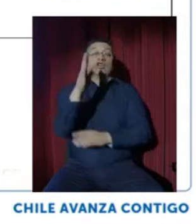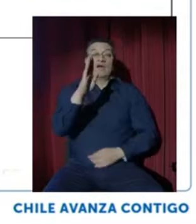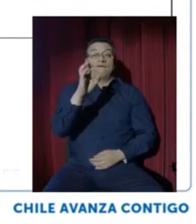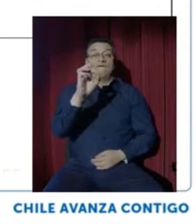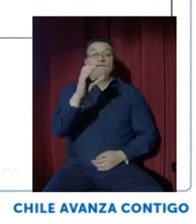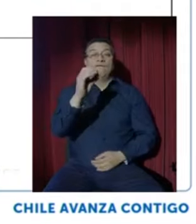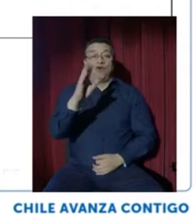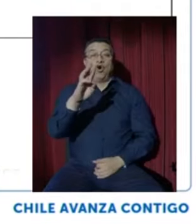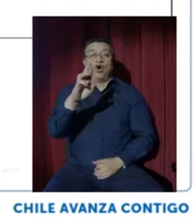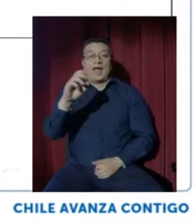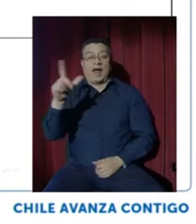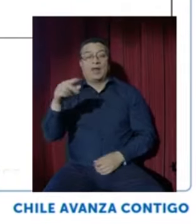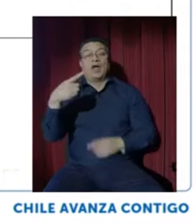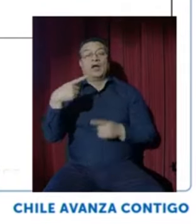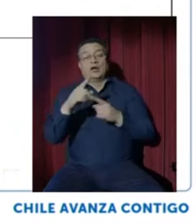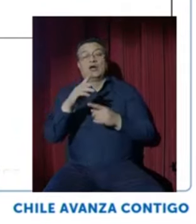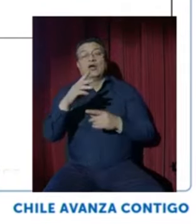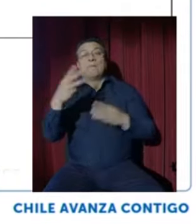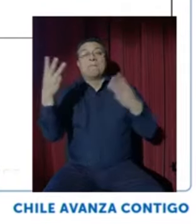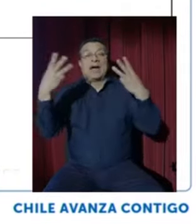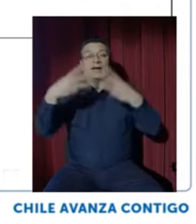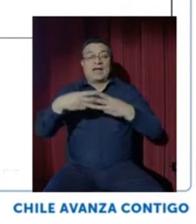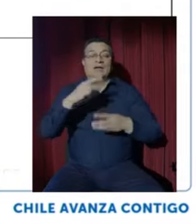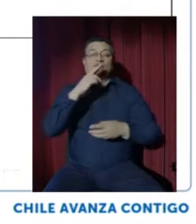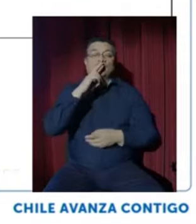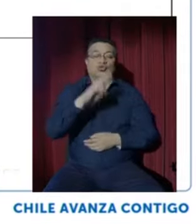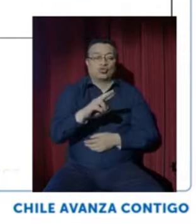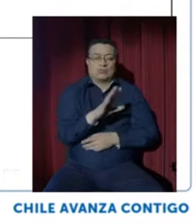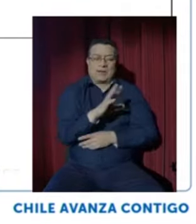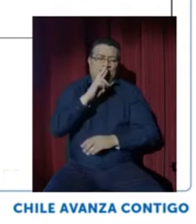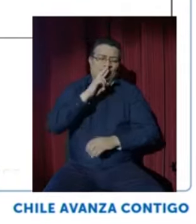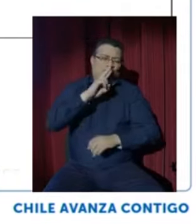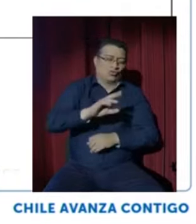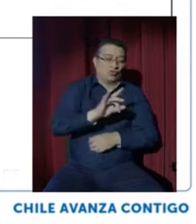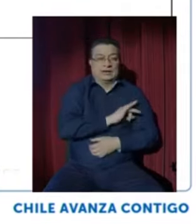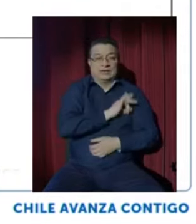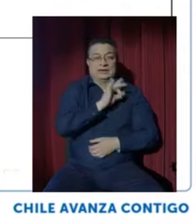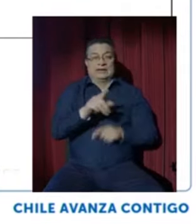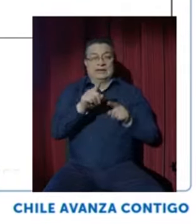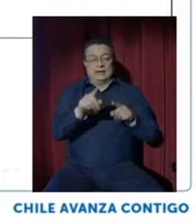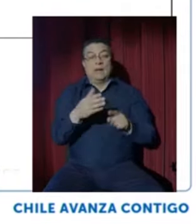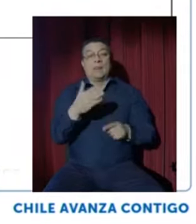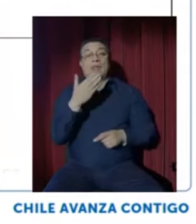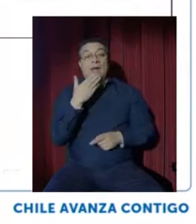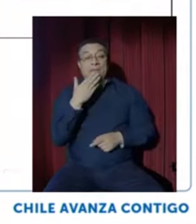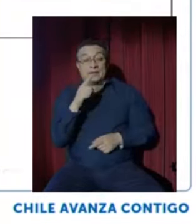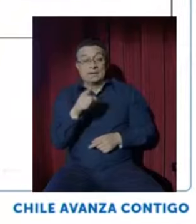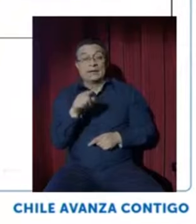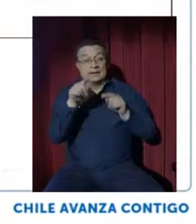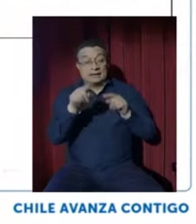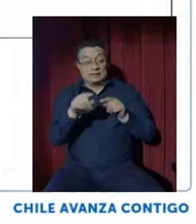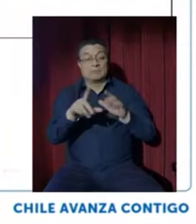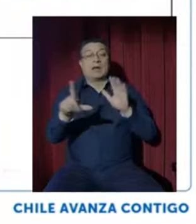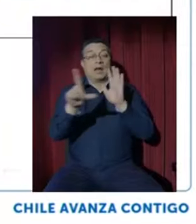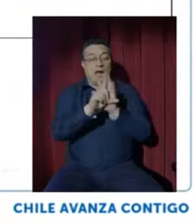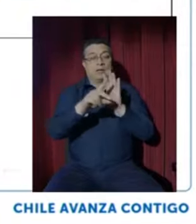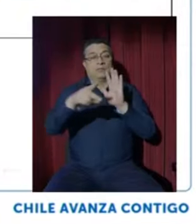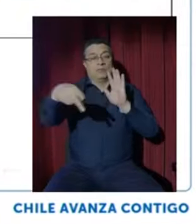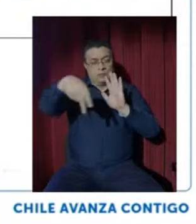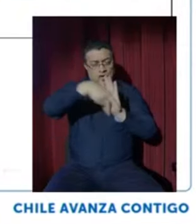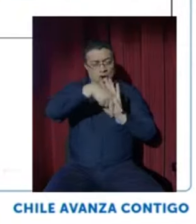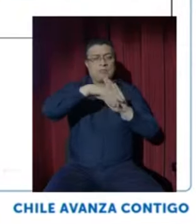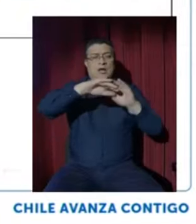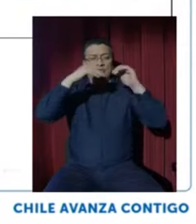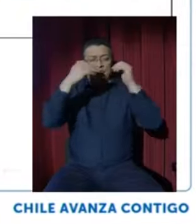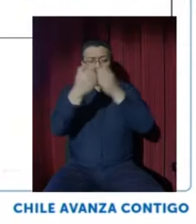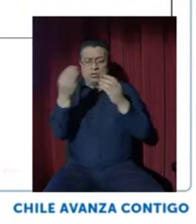magallánica y la zona su austral del país eh sobre eso ecosistema recaen las leyes y normas que hemos